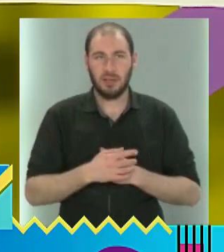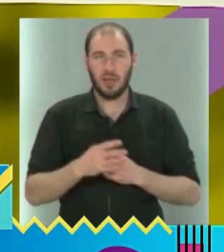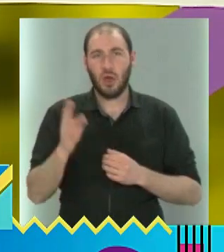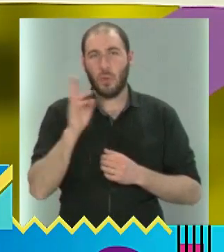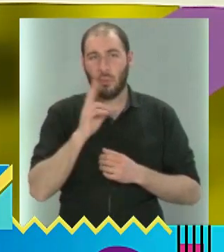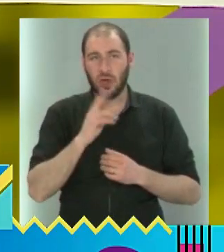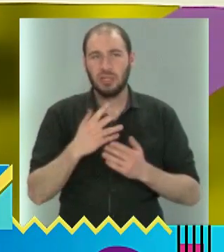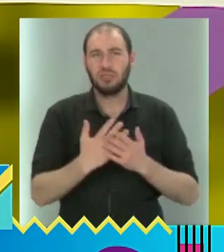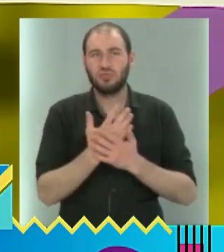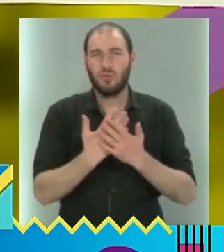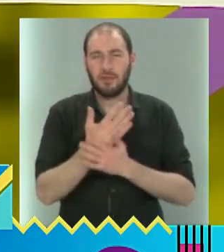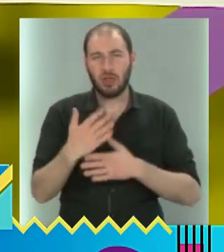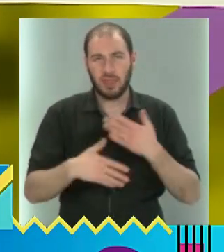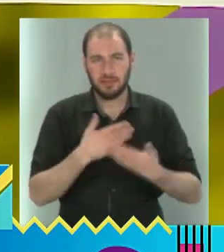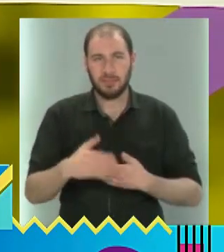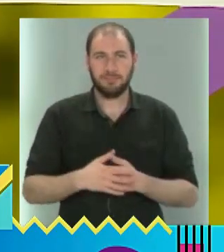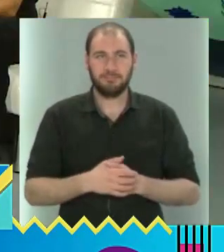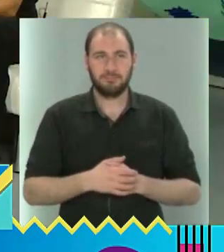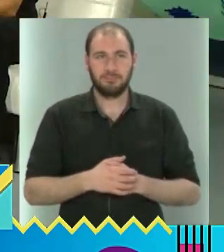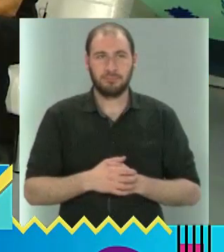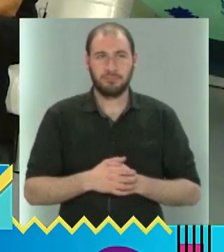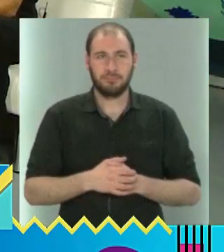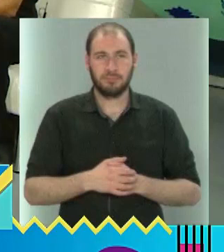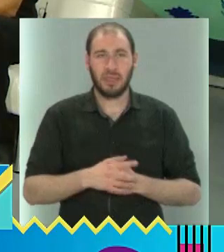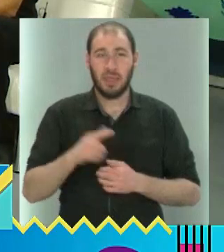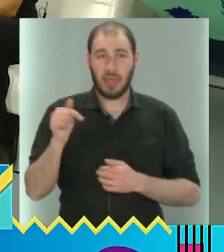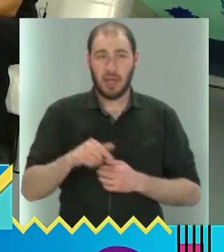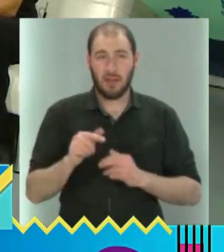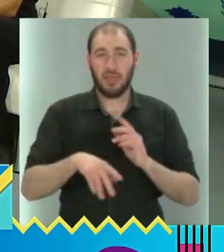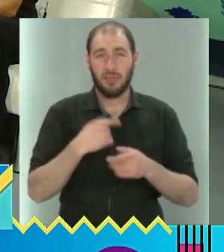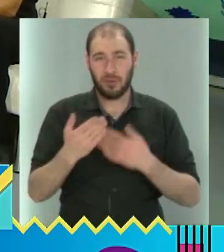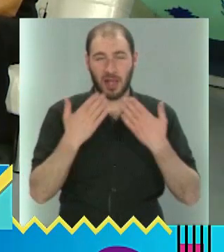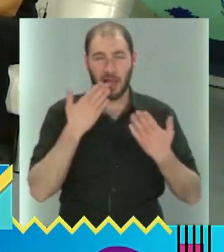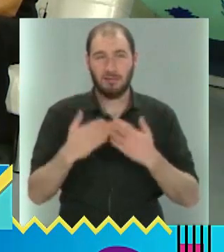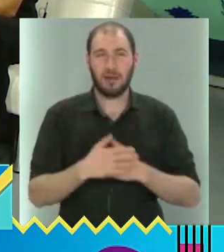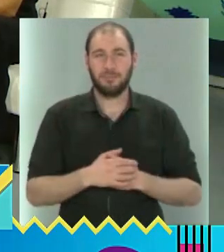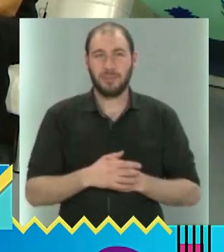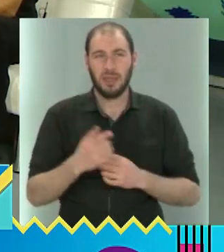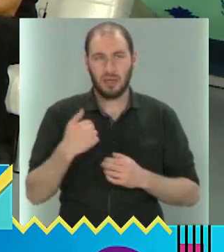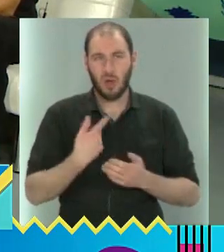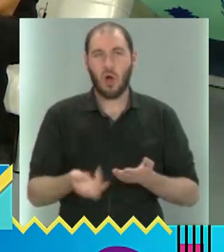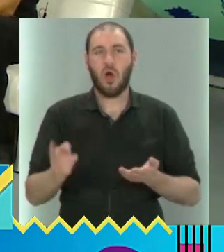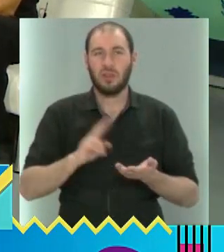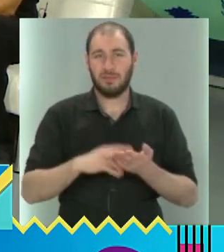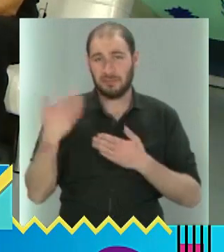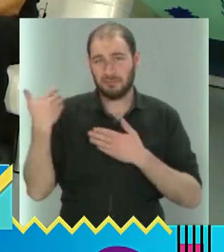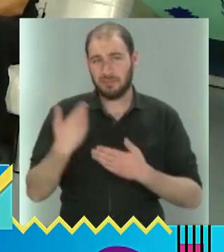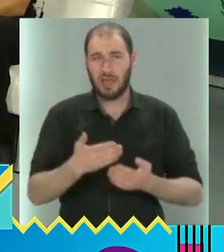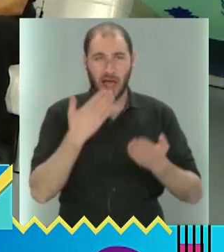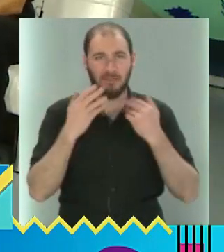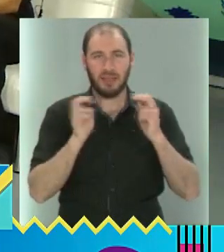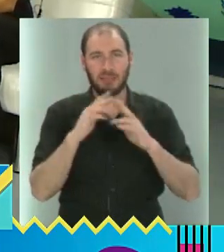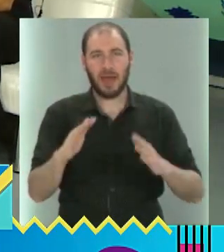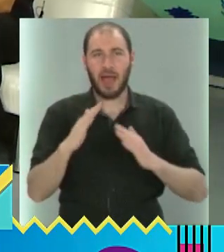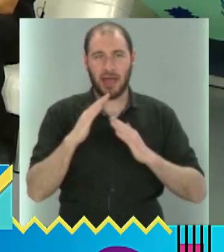mujeres que sufren este tipo de violencia. Ahora sí, después de hecho esto, quiero retomar lo que veníamos hablando acerca de las